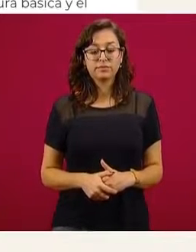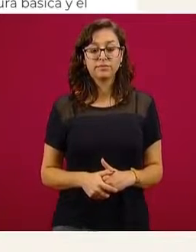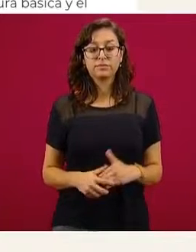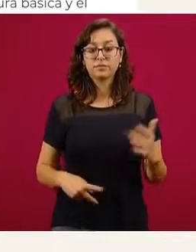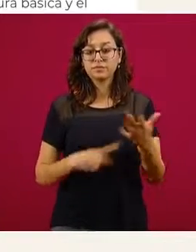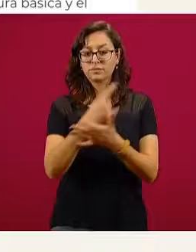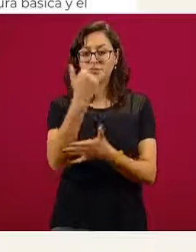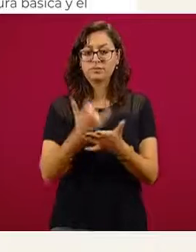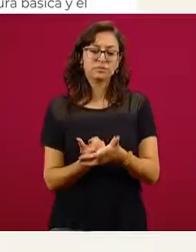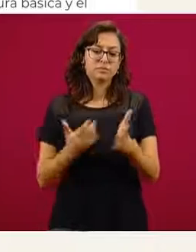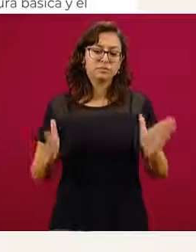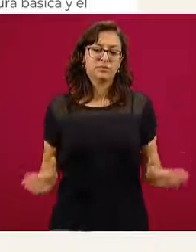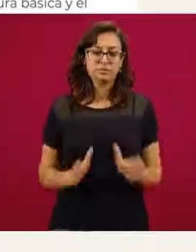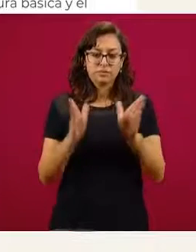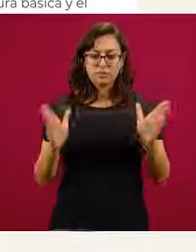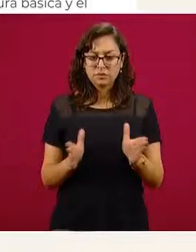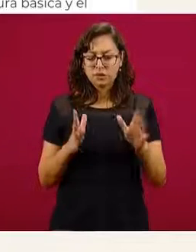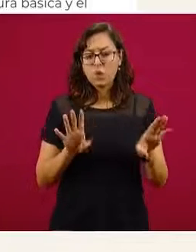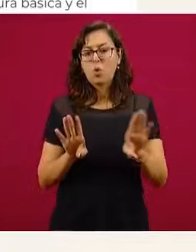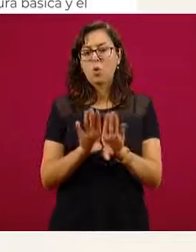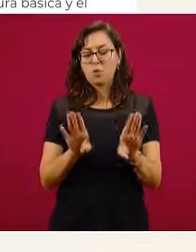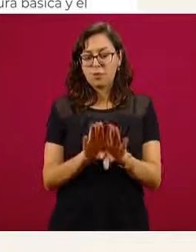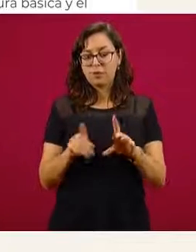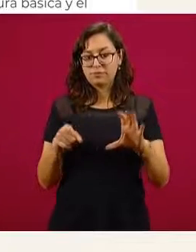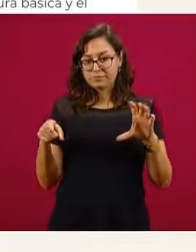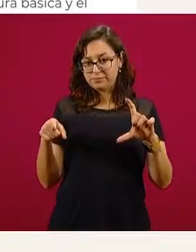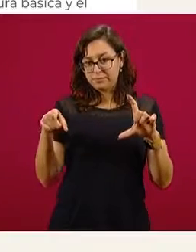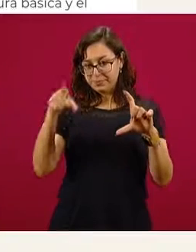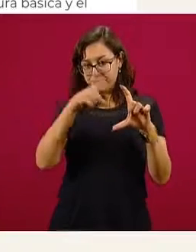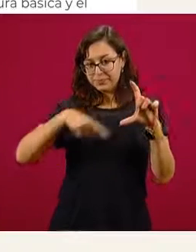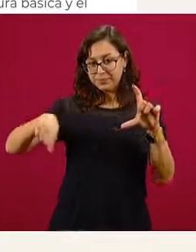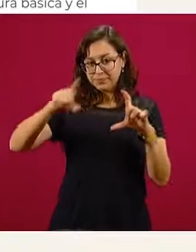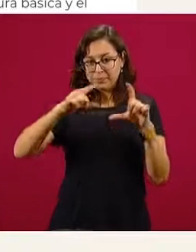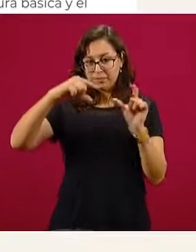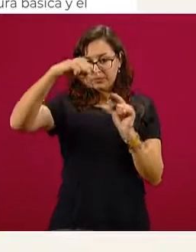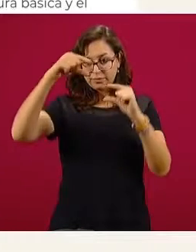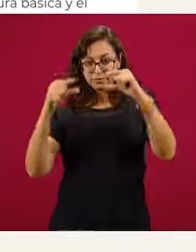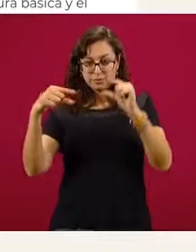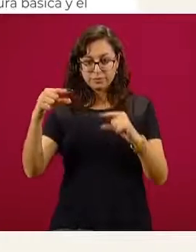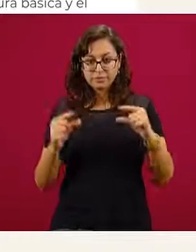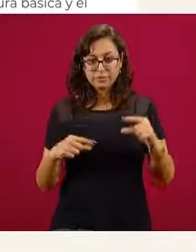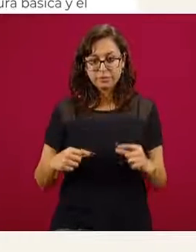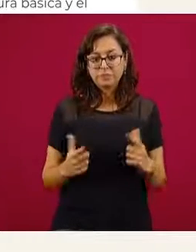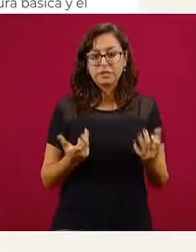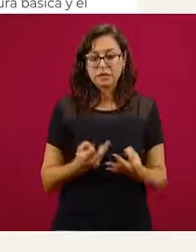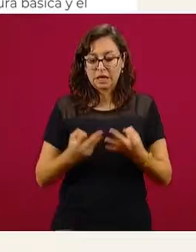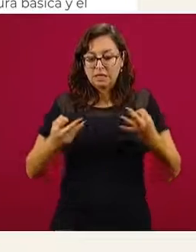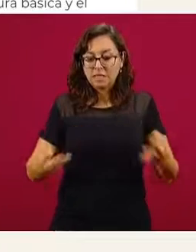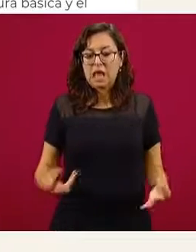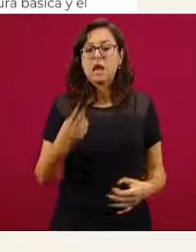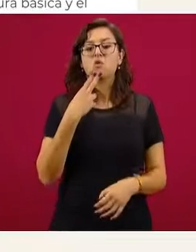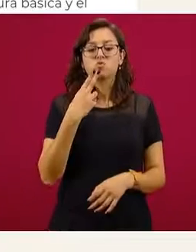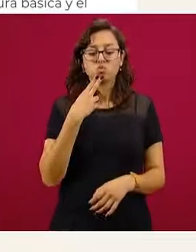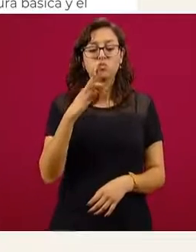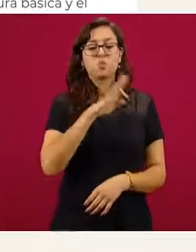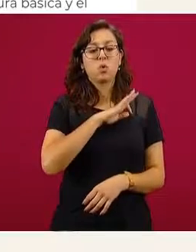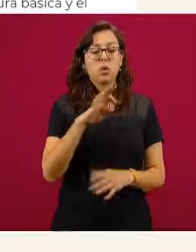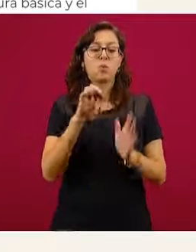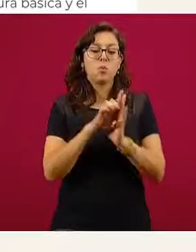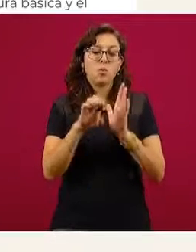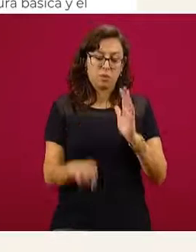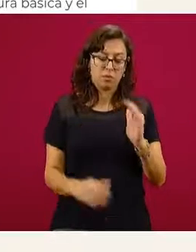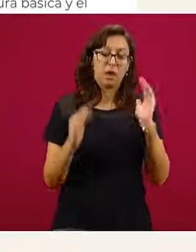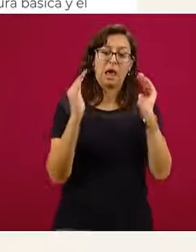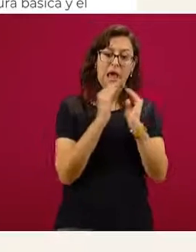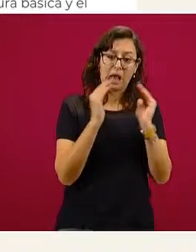proyectos. Cada uno de esos triángulos refleja un uso distinto que se le puede dar al suelo. Por ejemplo, podemos tener